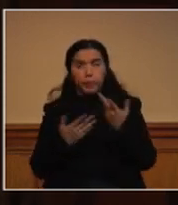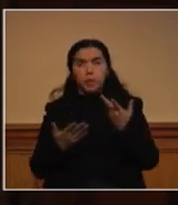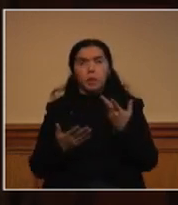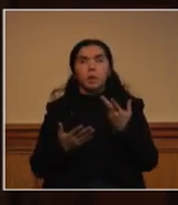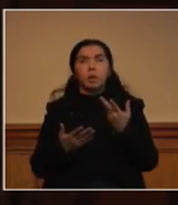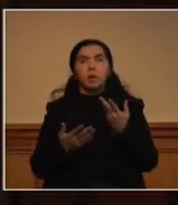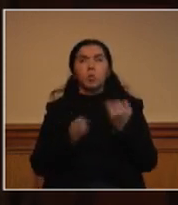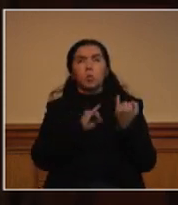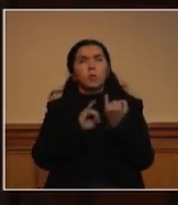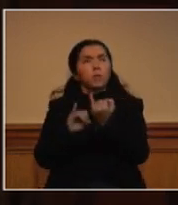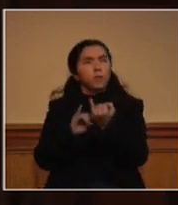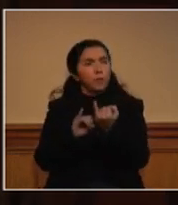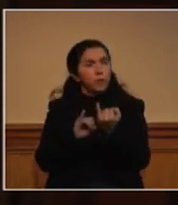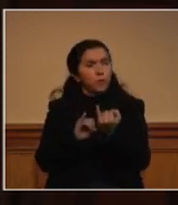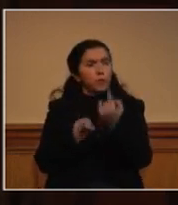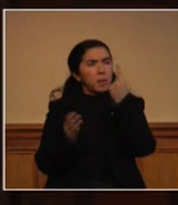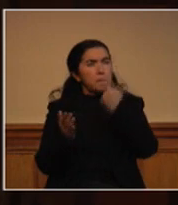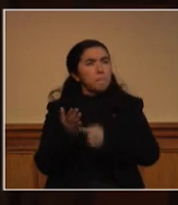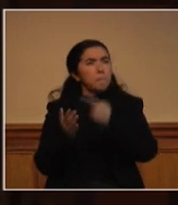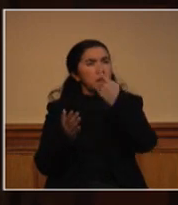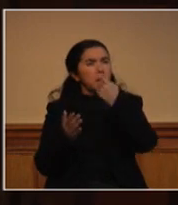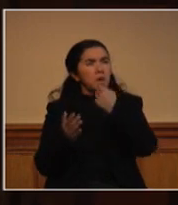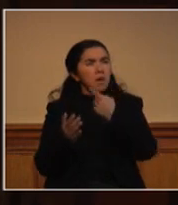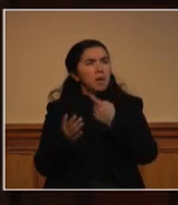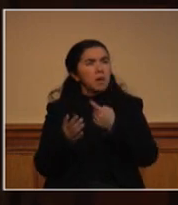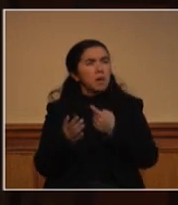en un informe del